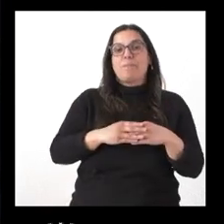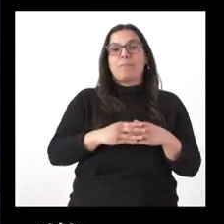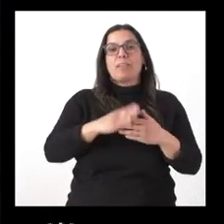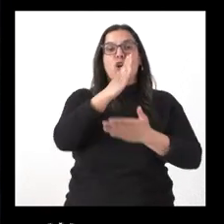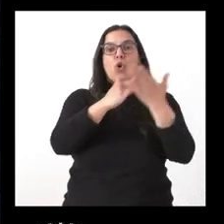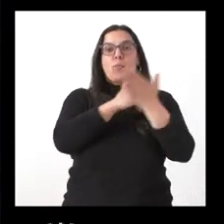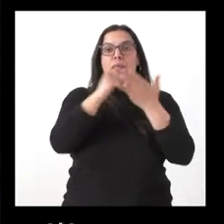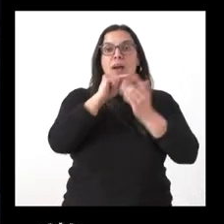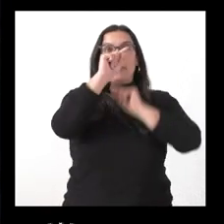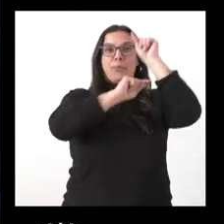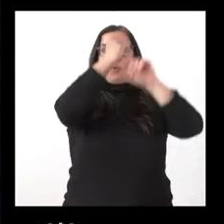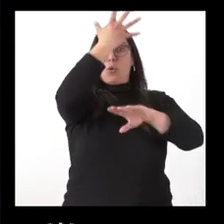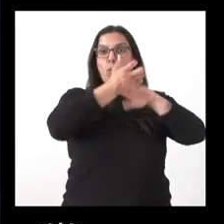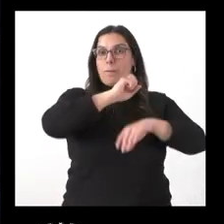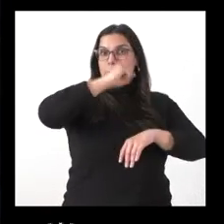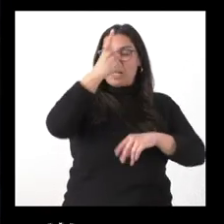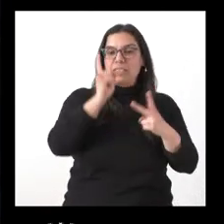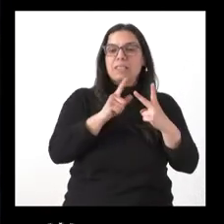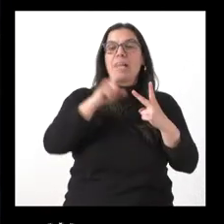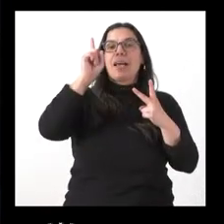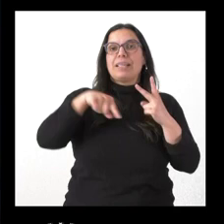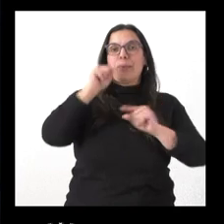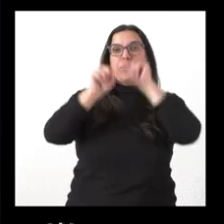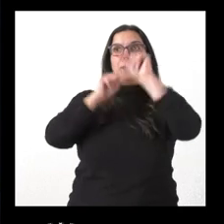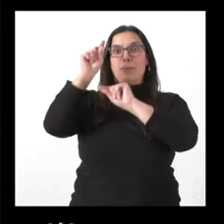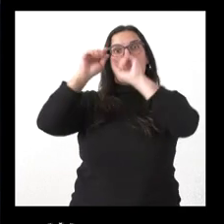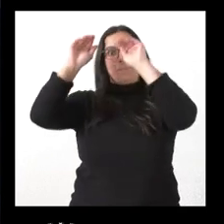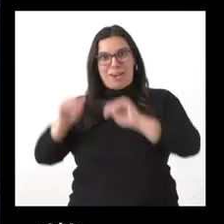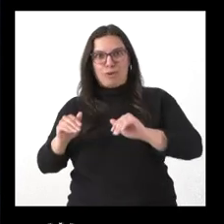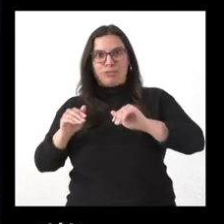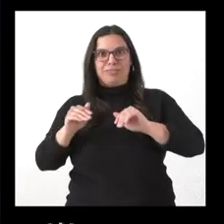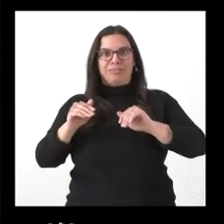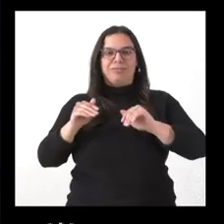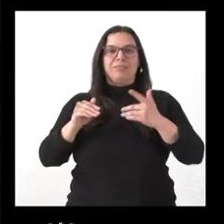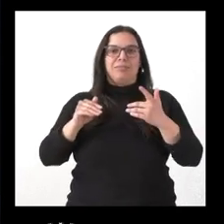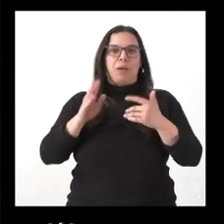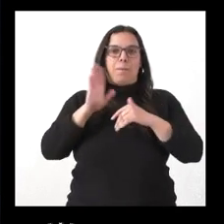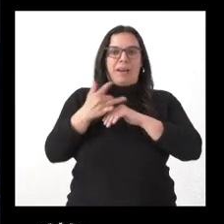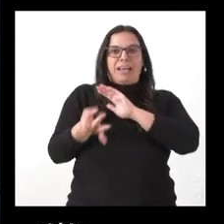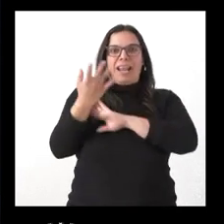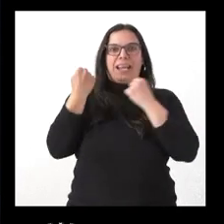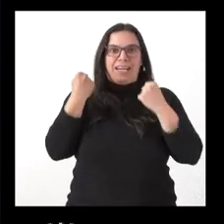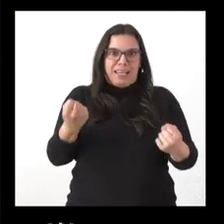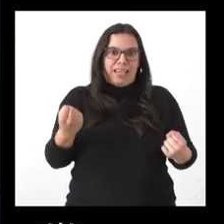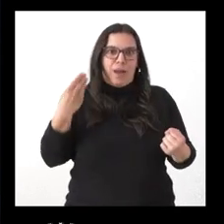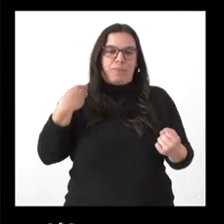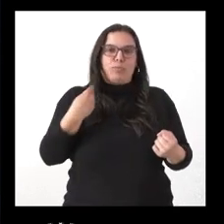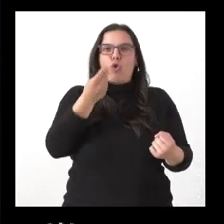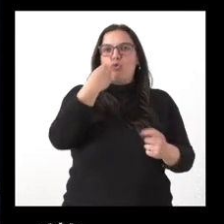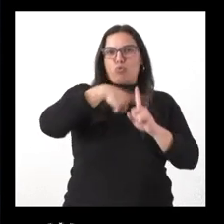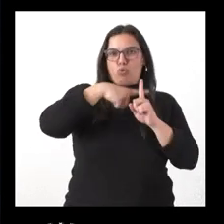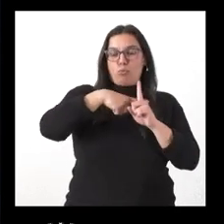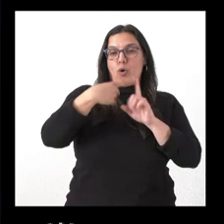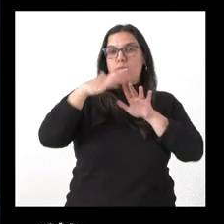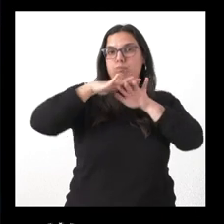CO2 absorbe y la comunidad que menos CO2 emite a la hora de producir energía relación con su nivel de consumo y por eso